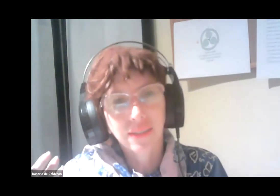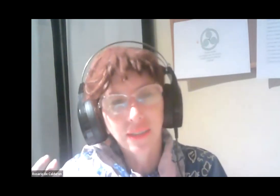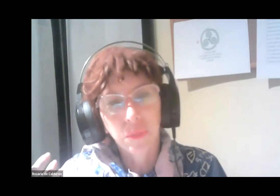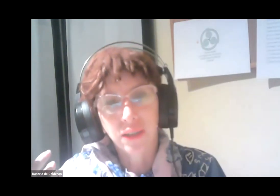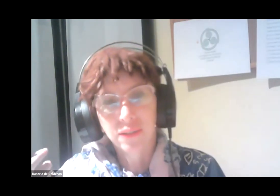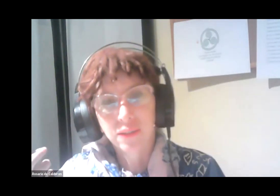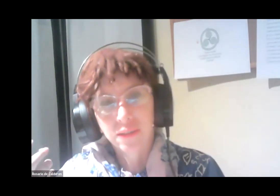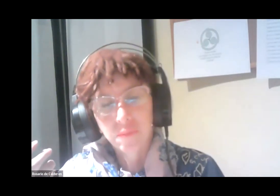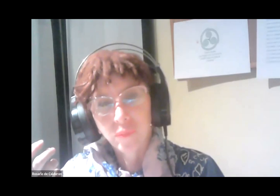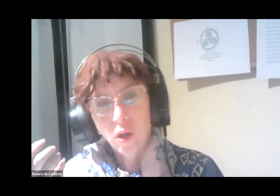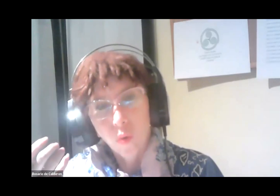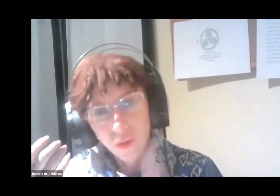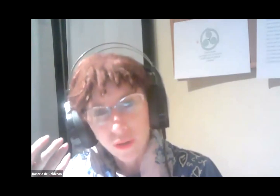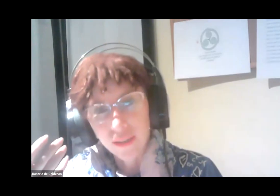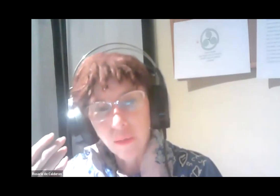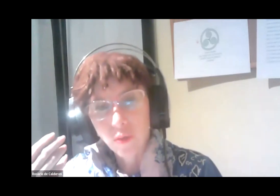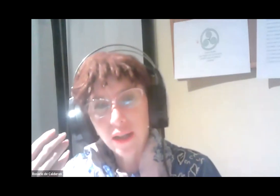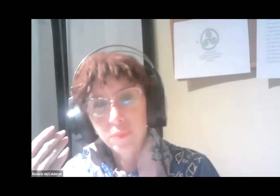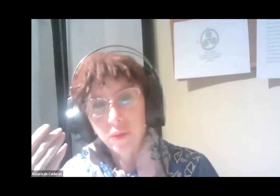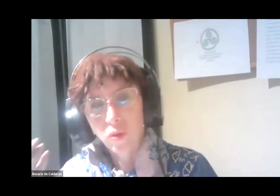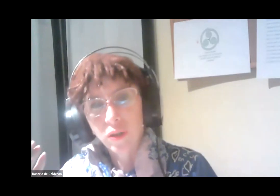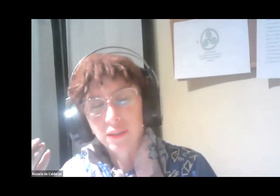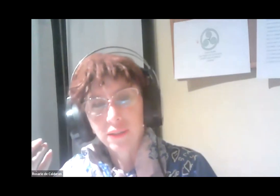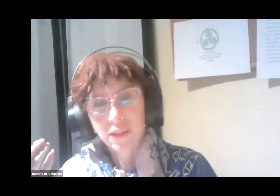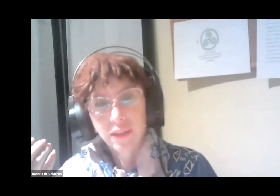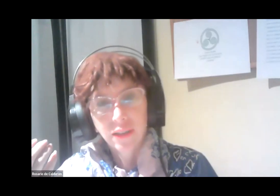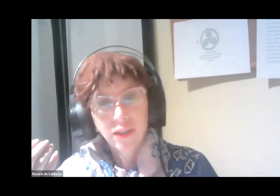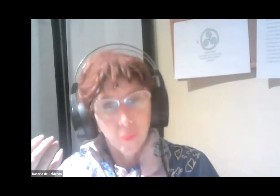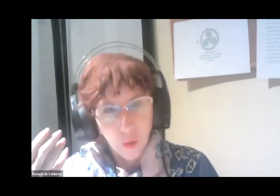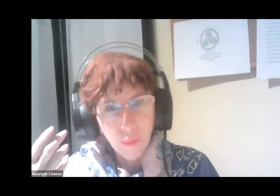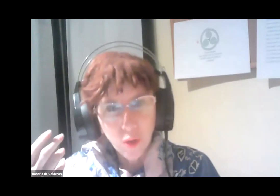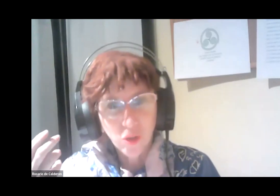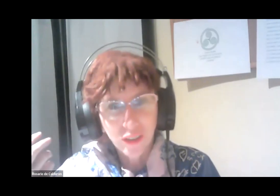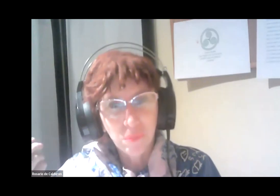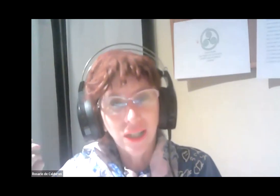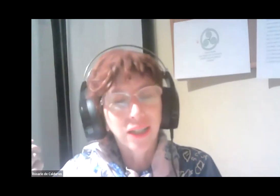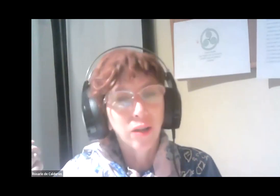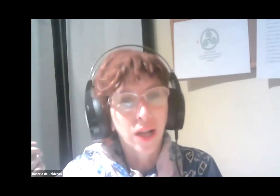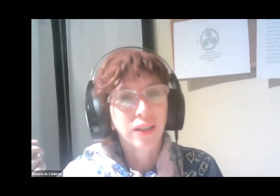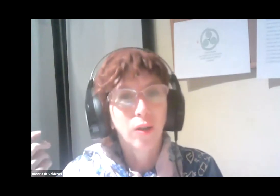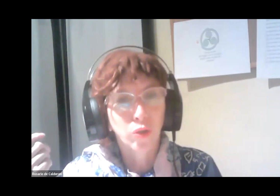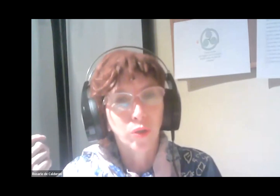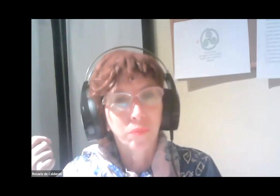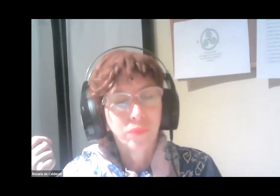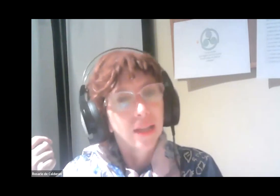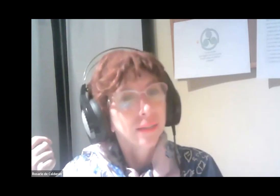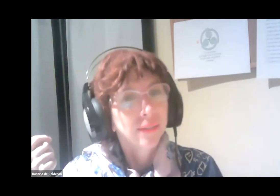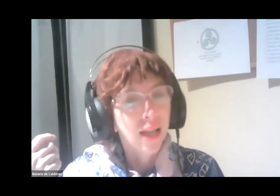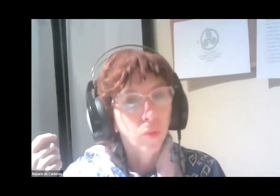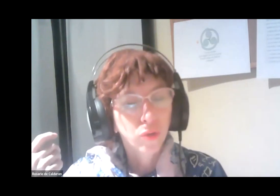sensibles cuando tengamos a las personas pongámonos siempre en el lugar del otro